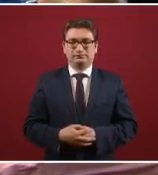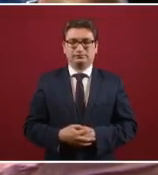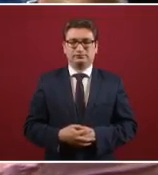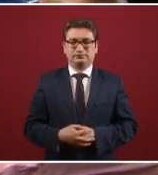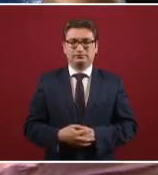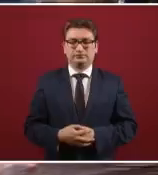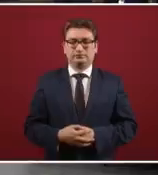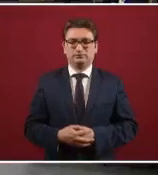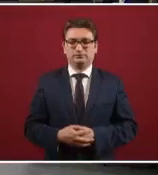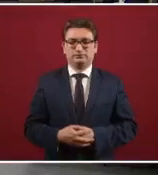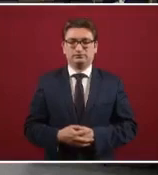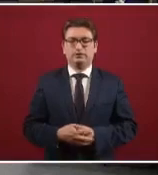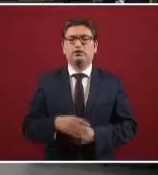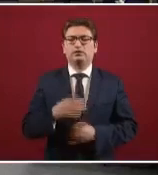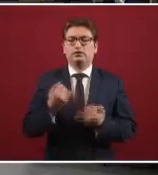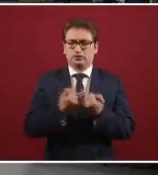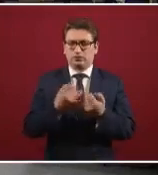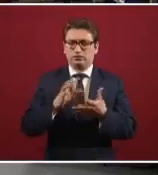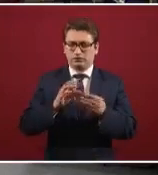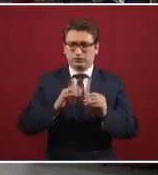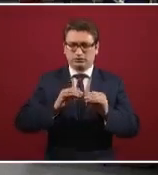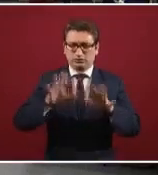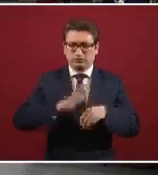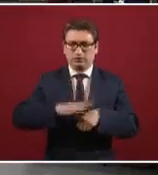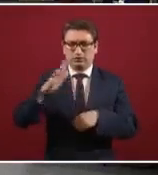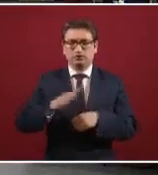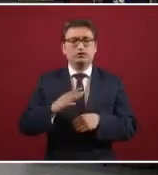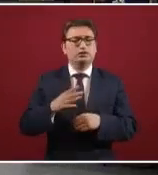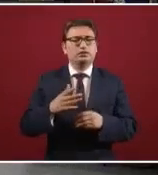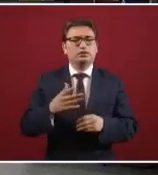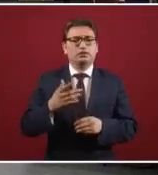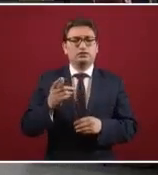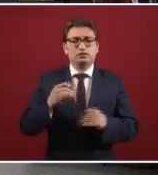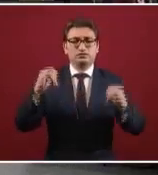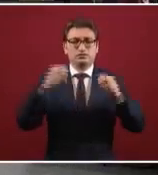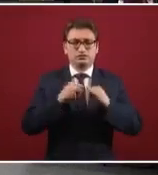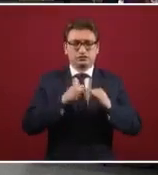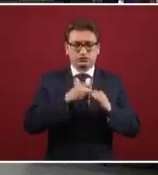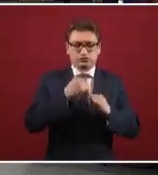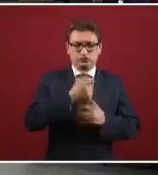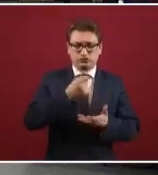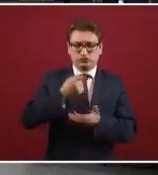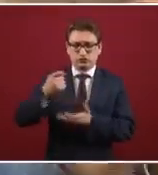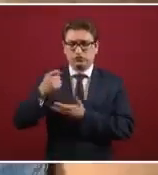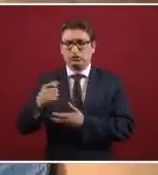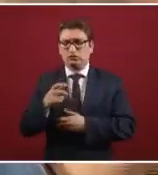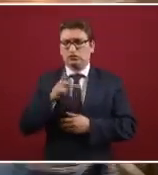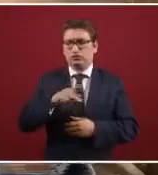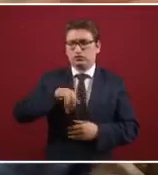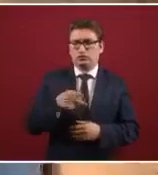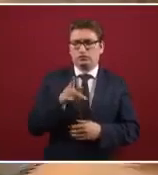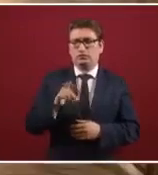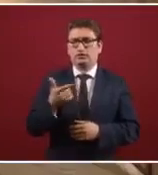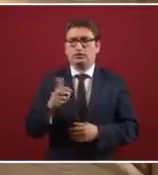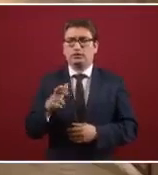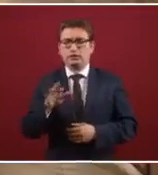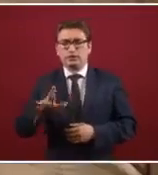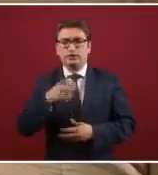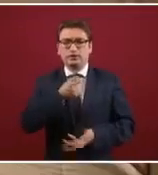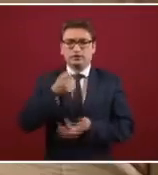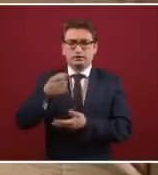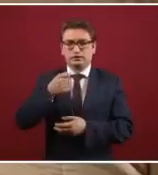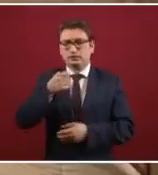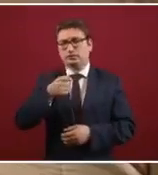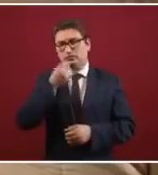y si también nos pudiera detallar qué monto fue a cada una de las instituciones que monto fue el poder judicial que monto fue a la pgr que monto fue a la